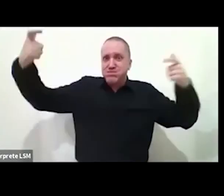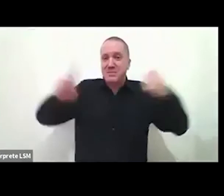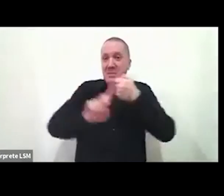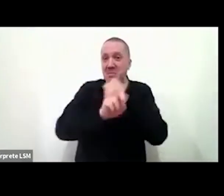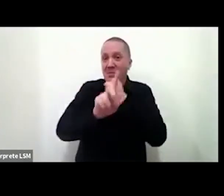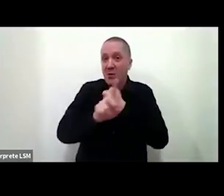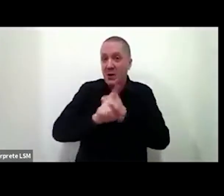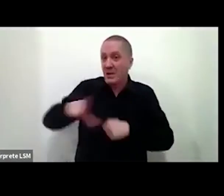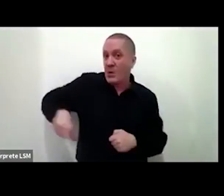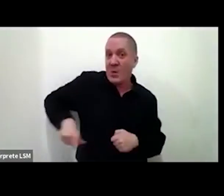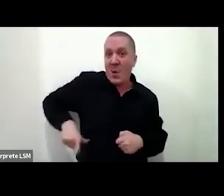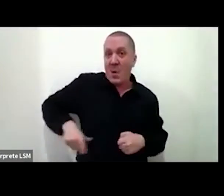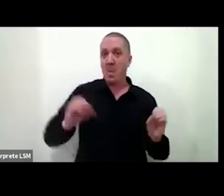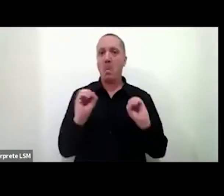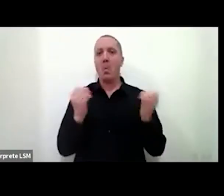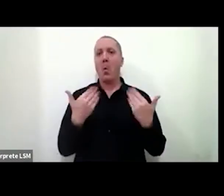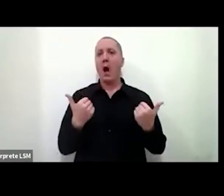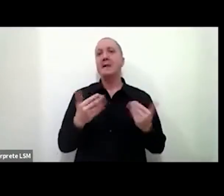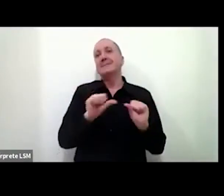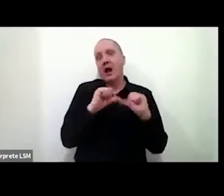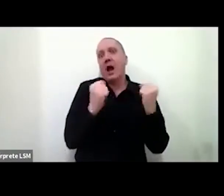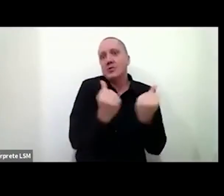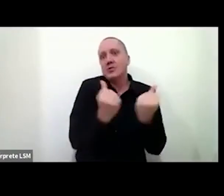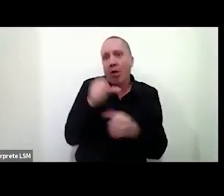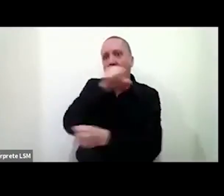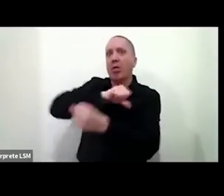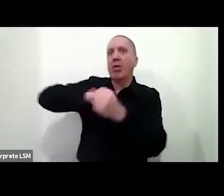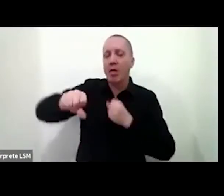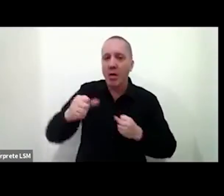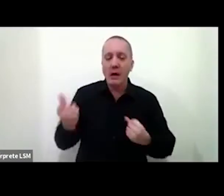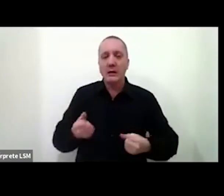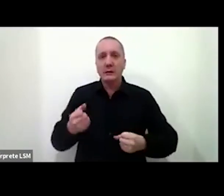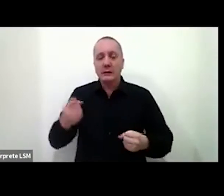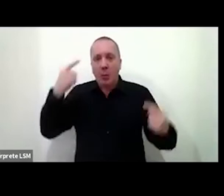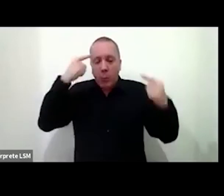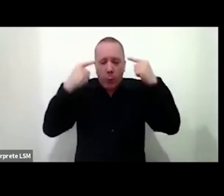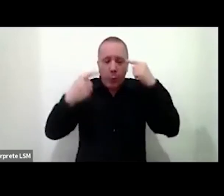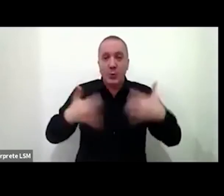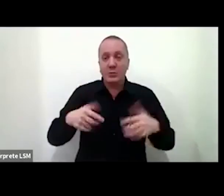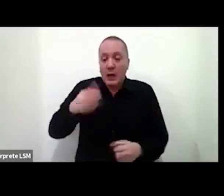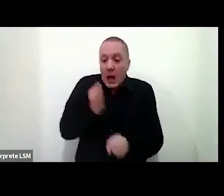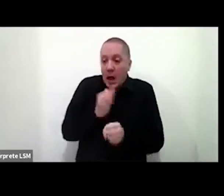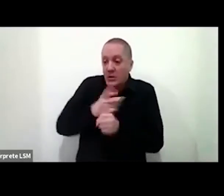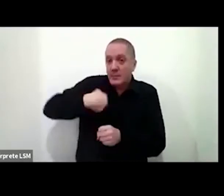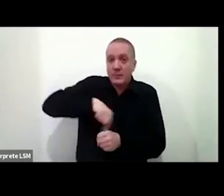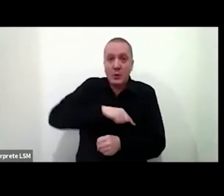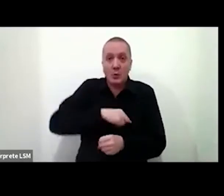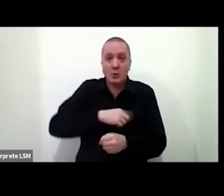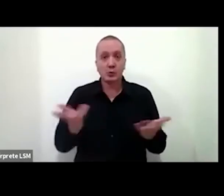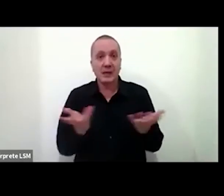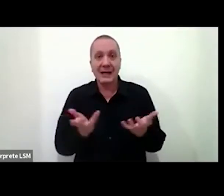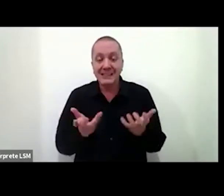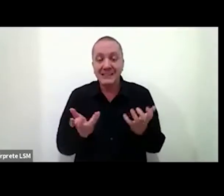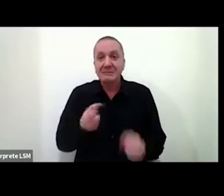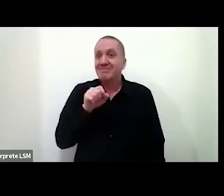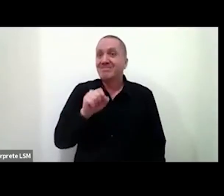difícil poner el límite, porque de hecho quienes hoy gestionamos y somos parte de estos espacios, también estamos comiendo de